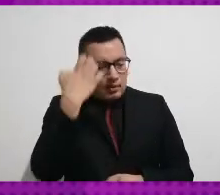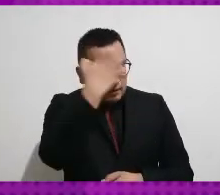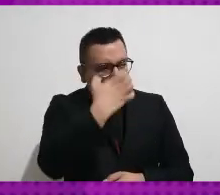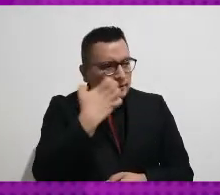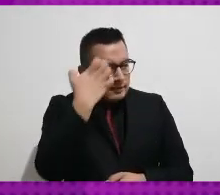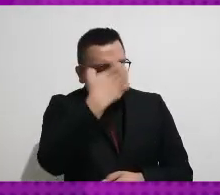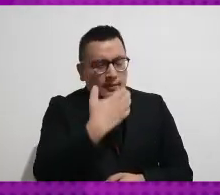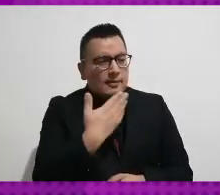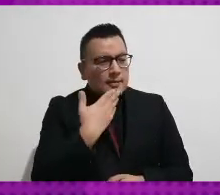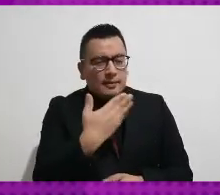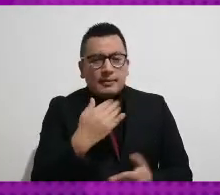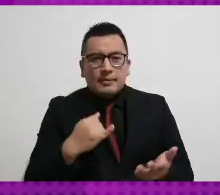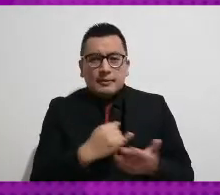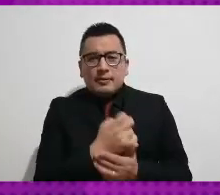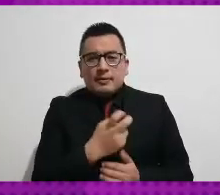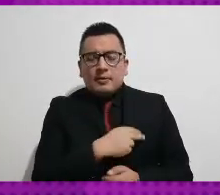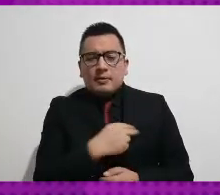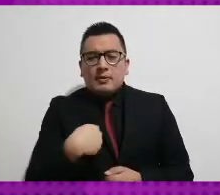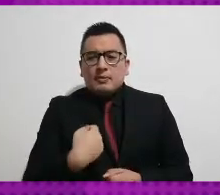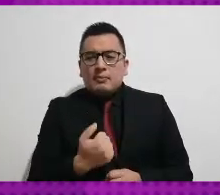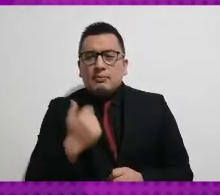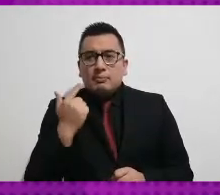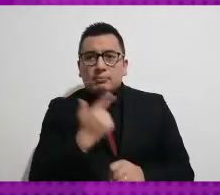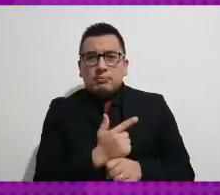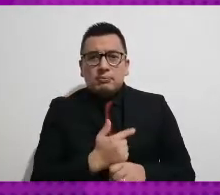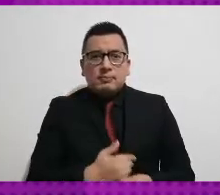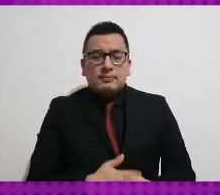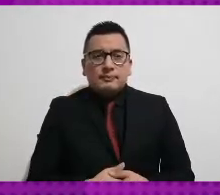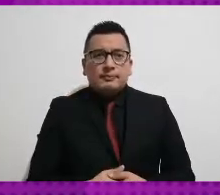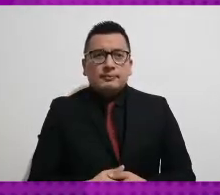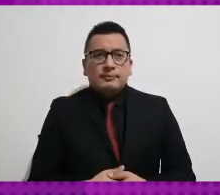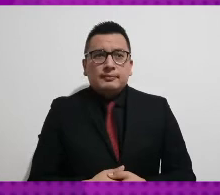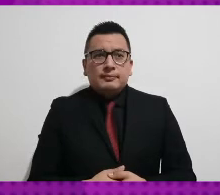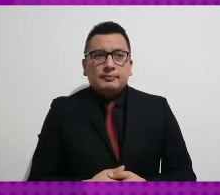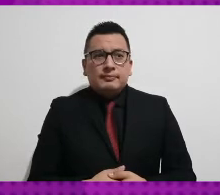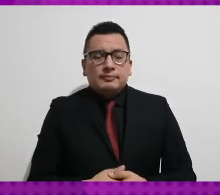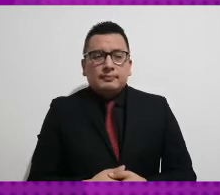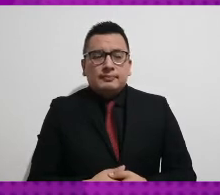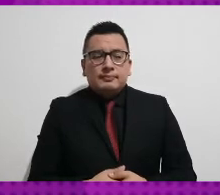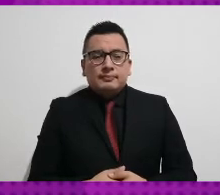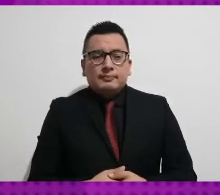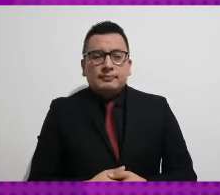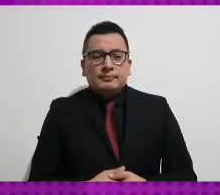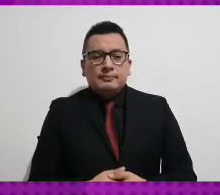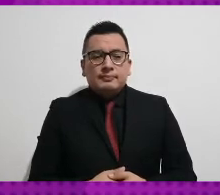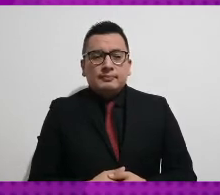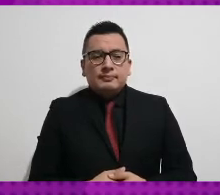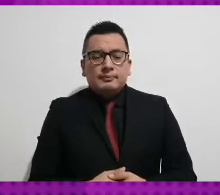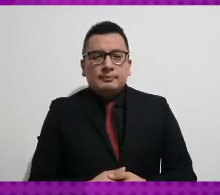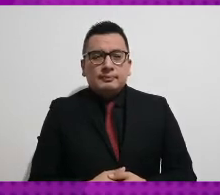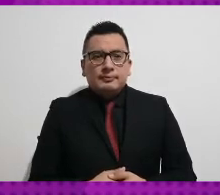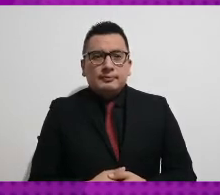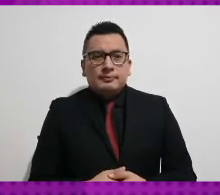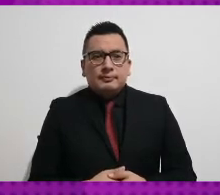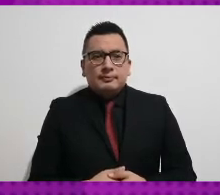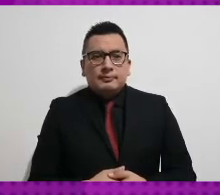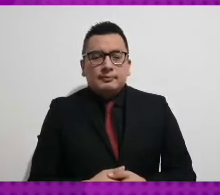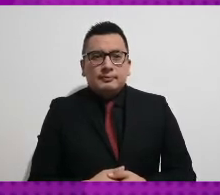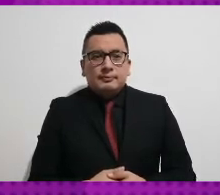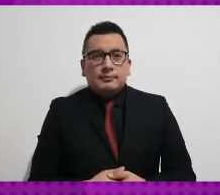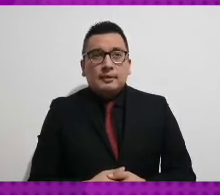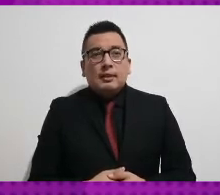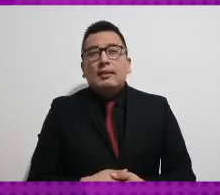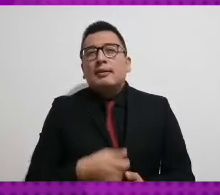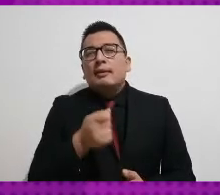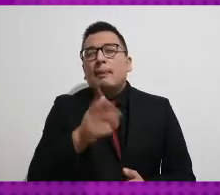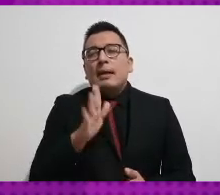y razonable, identificándolos del auditor con base en estas disposiciones legales. Podríamos decir que es el